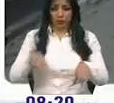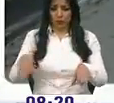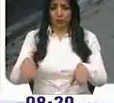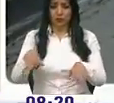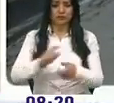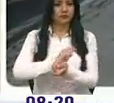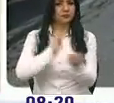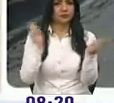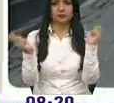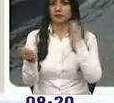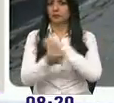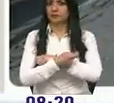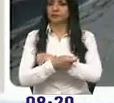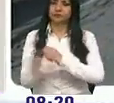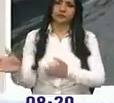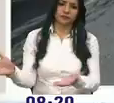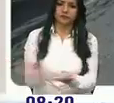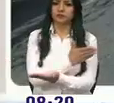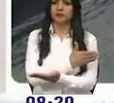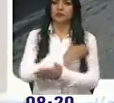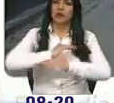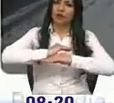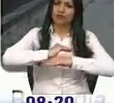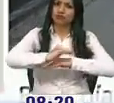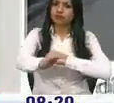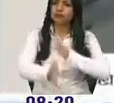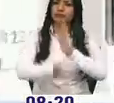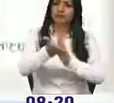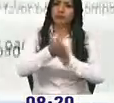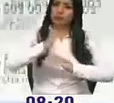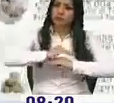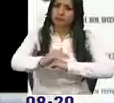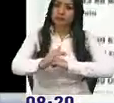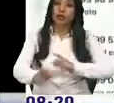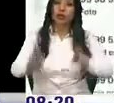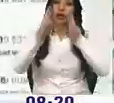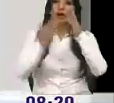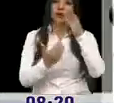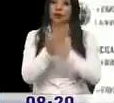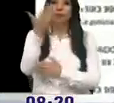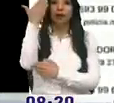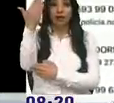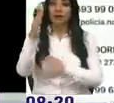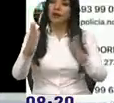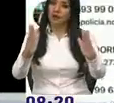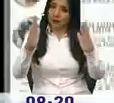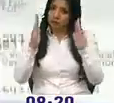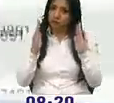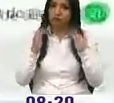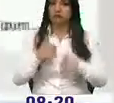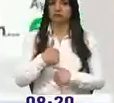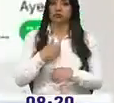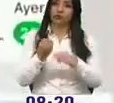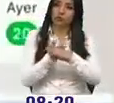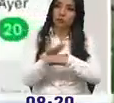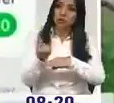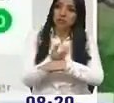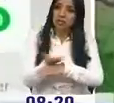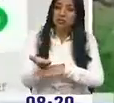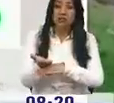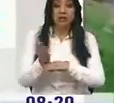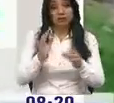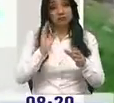cambiar. Concreto, eso que hay que utilizar. Concreto. Ojalá el nuevo alcalde haga caso a las pequeñas recomendaciones que